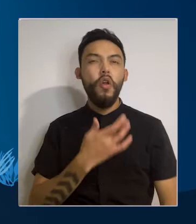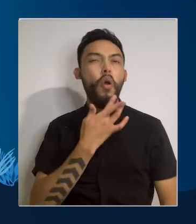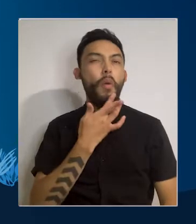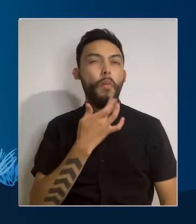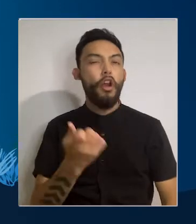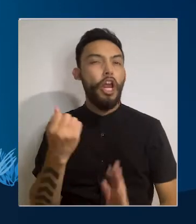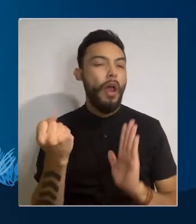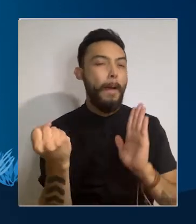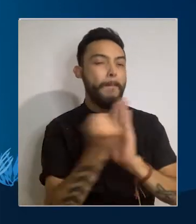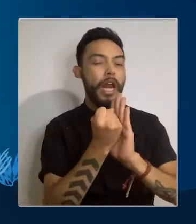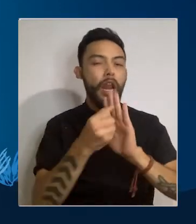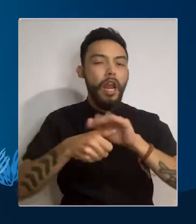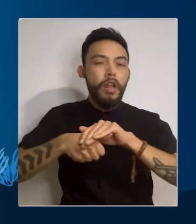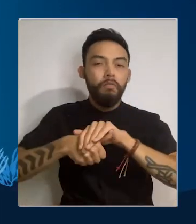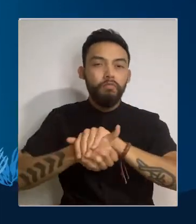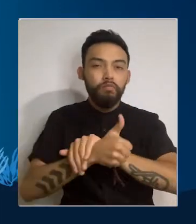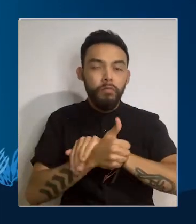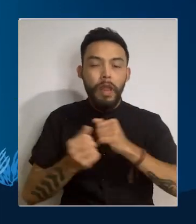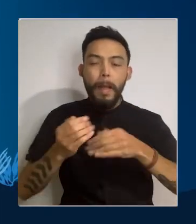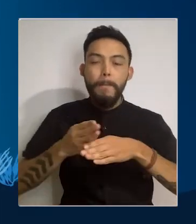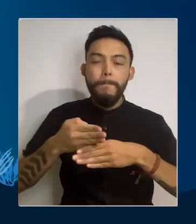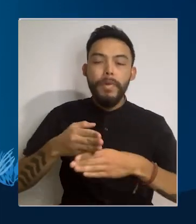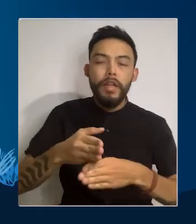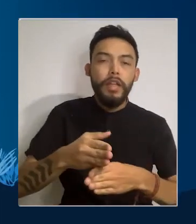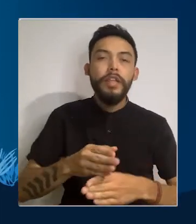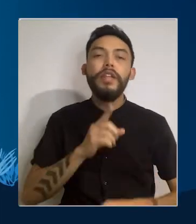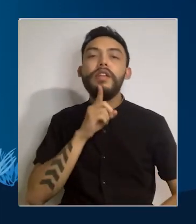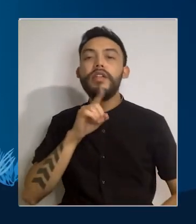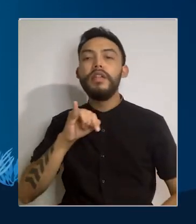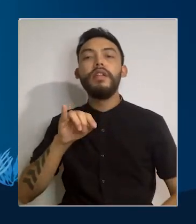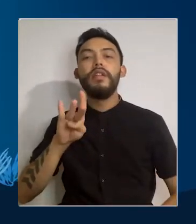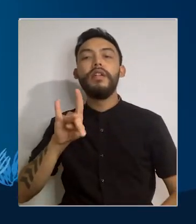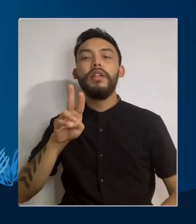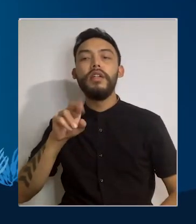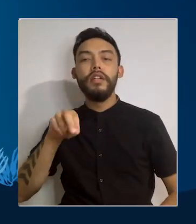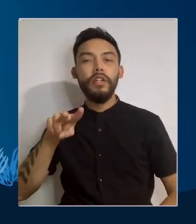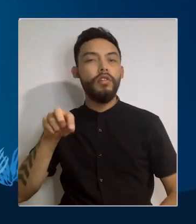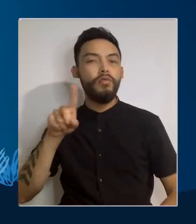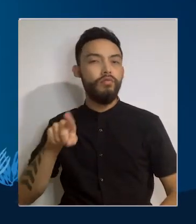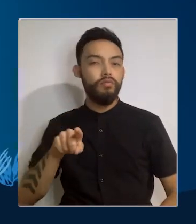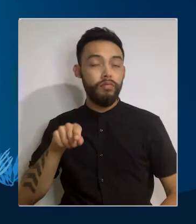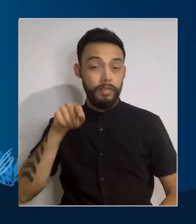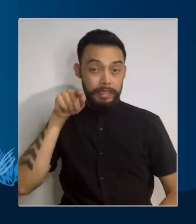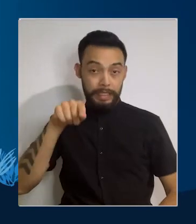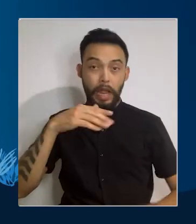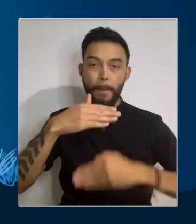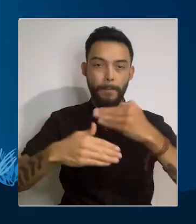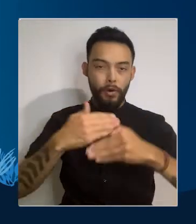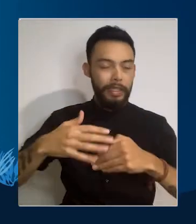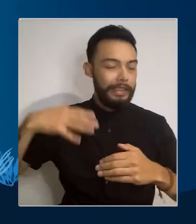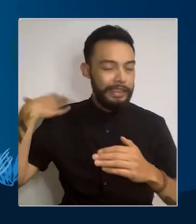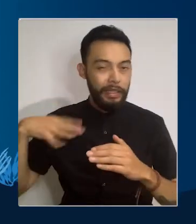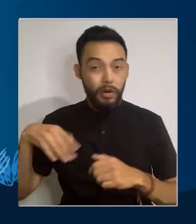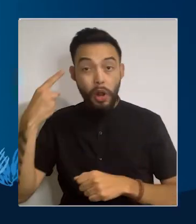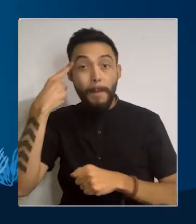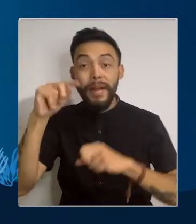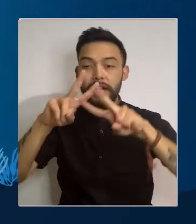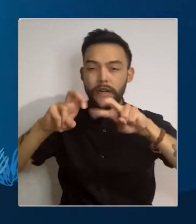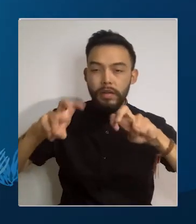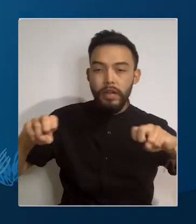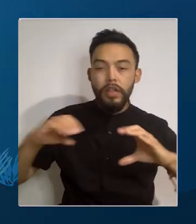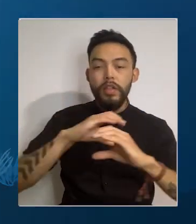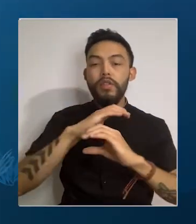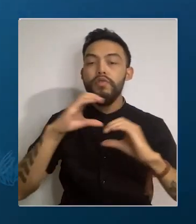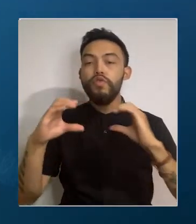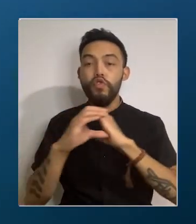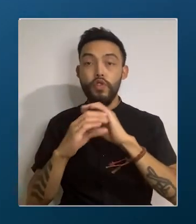¿Por qué se marcan las tortugas, los peces y los tiburones? Este proceso es fundamental para investigar el ciclo de la vida